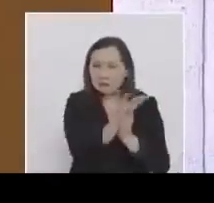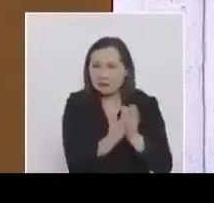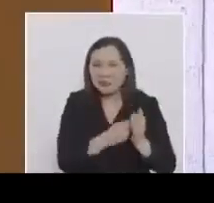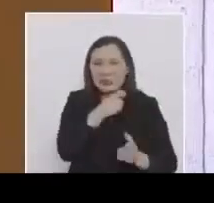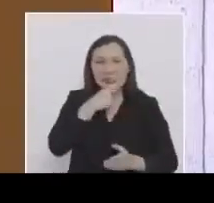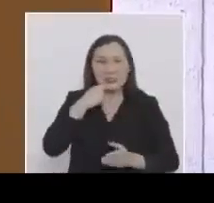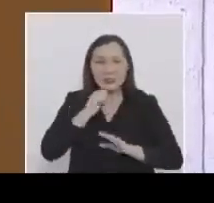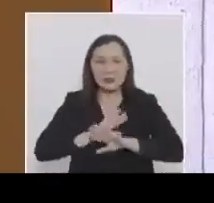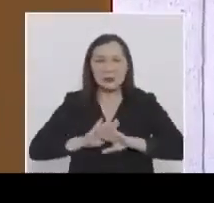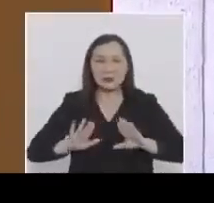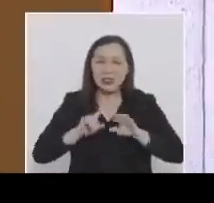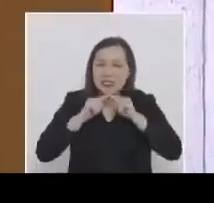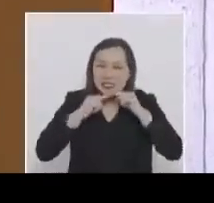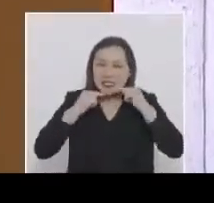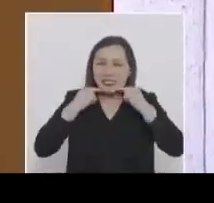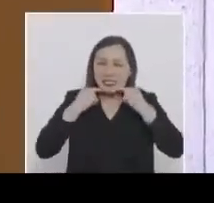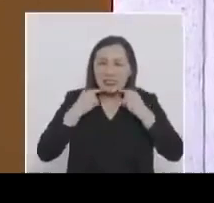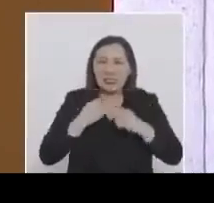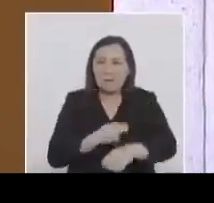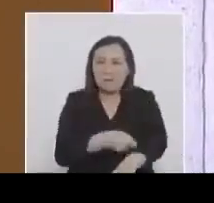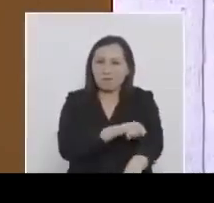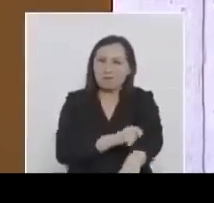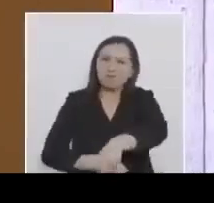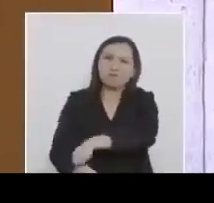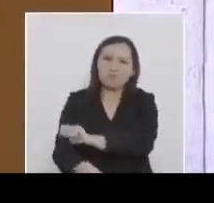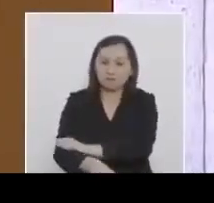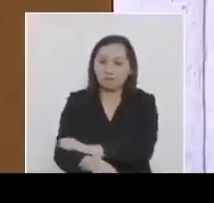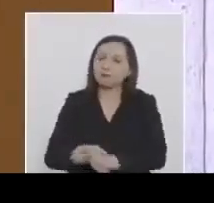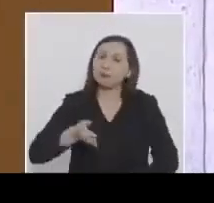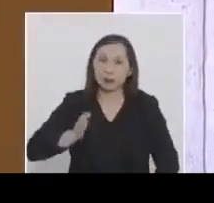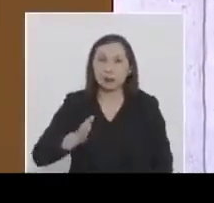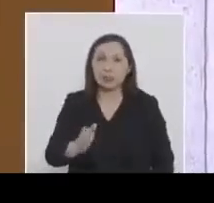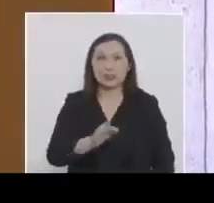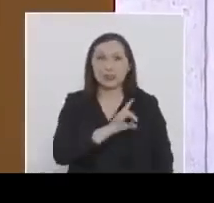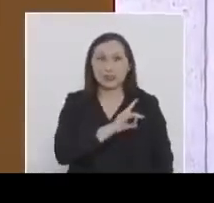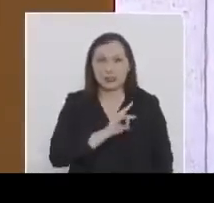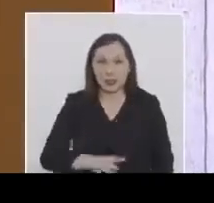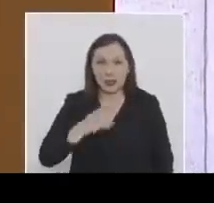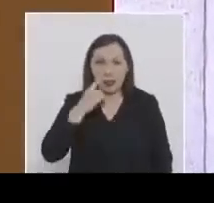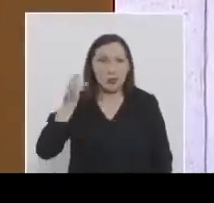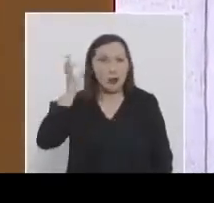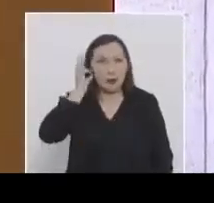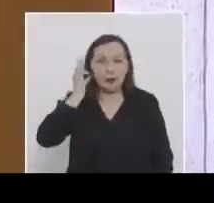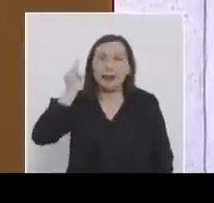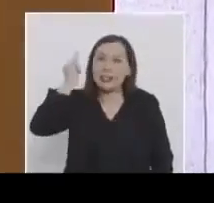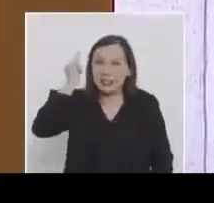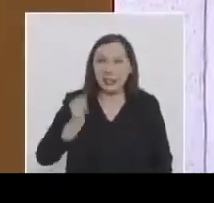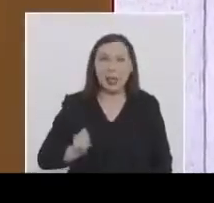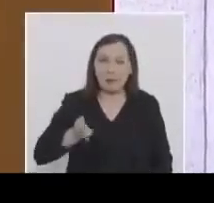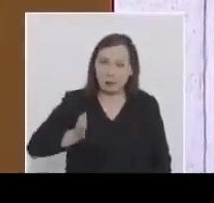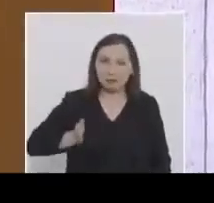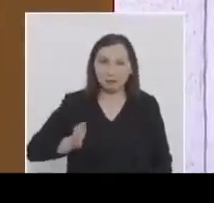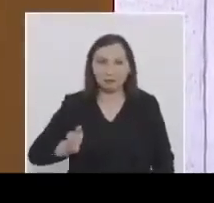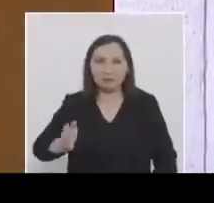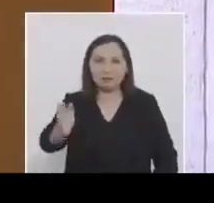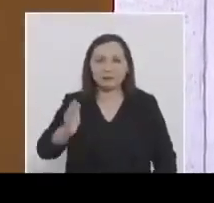ensayamos juntos una sonrisa, nos arremangamos y seguimos, chilenas y chilenos, siempre seguimos.